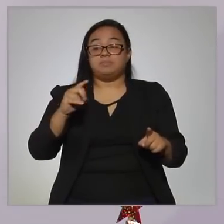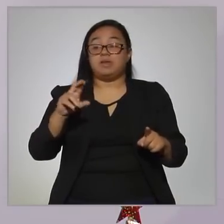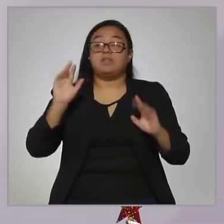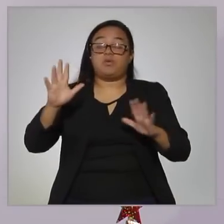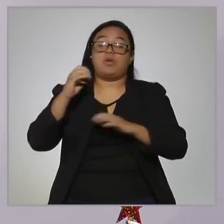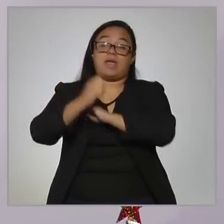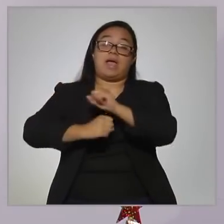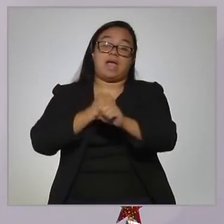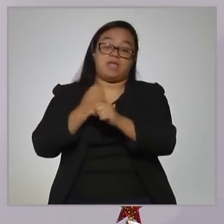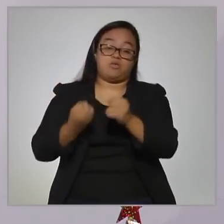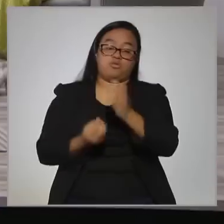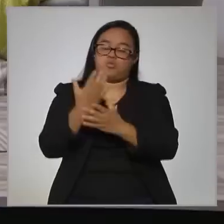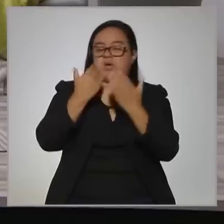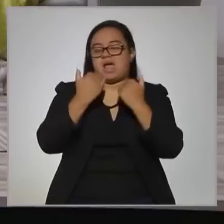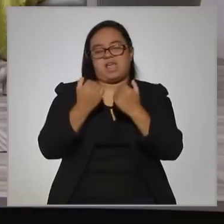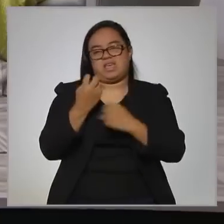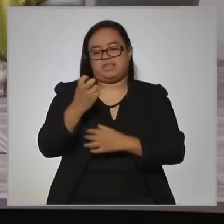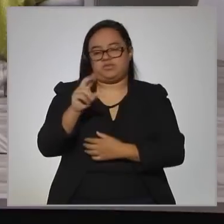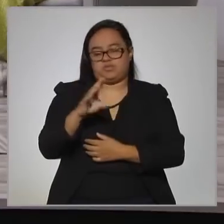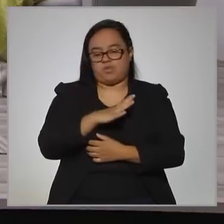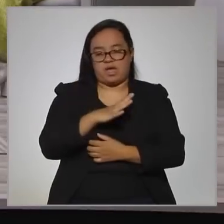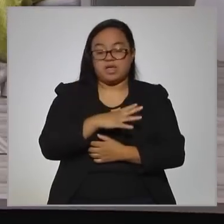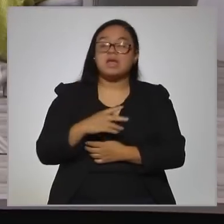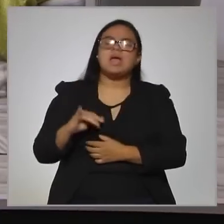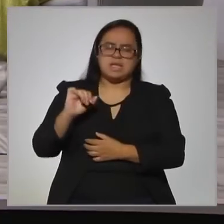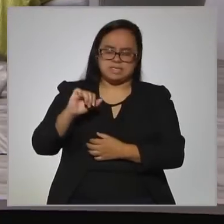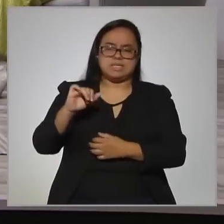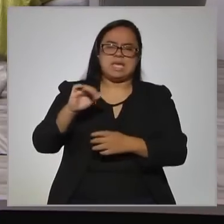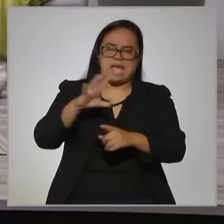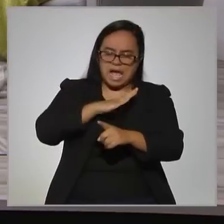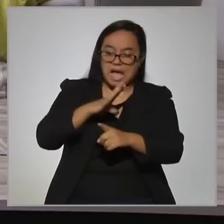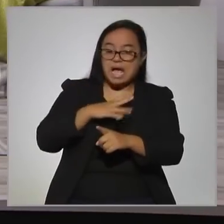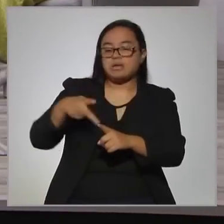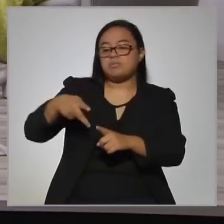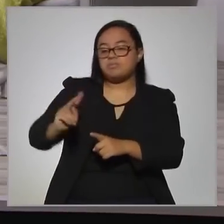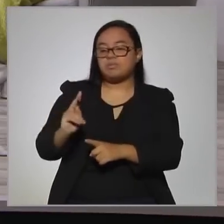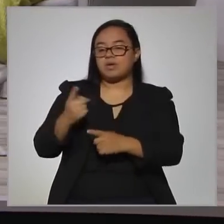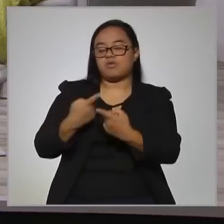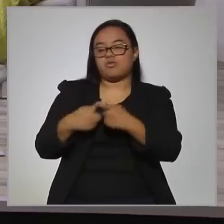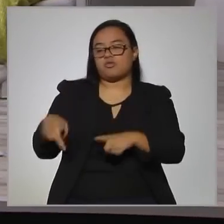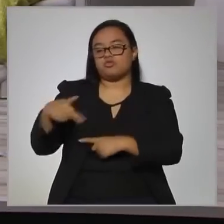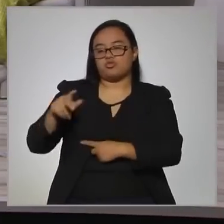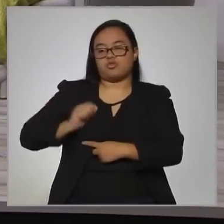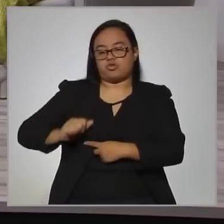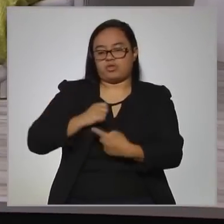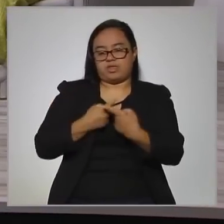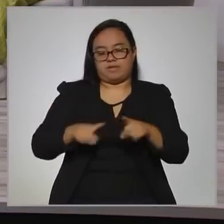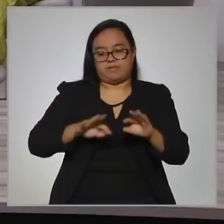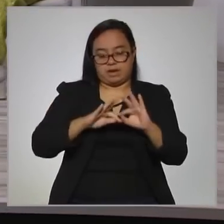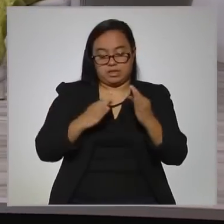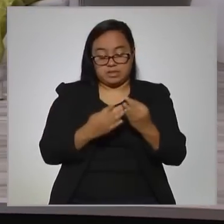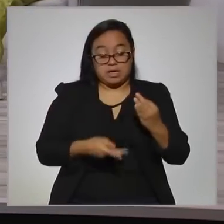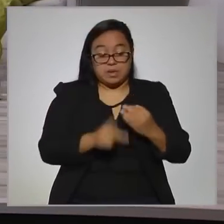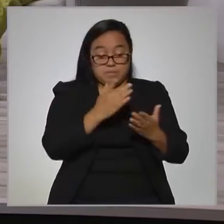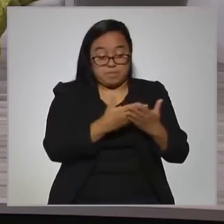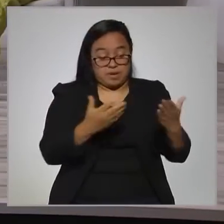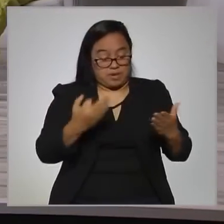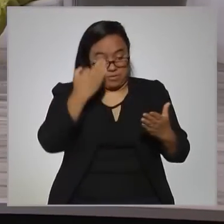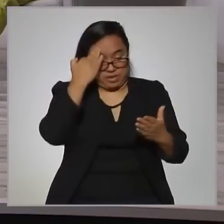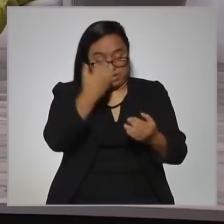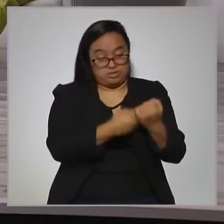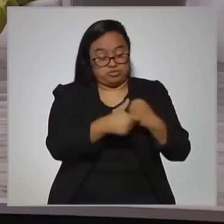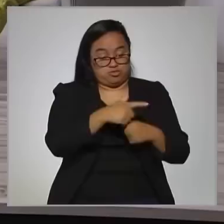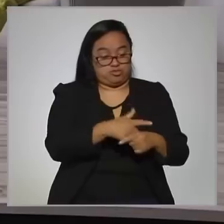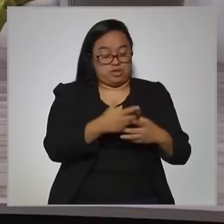No, no, pues digo, sí, bueno, a su manera se celebraba quizá en tiempos antiguos, pero en nuestra sociedad es reflejo